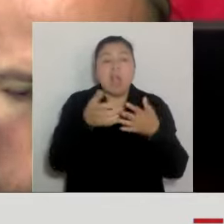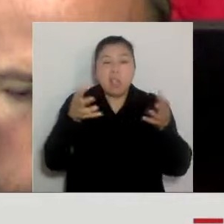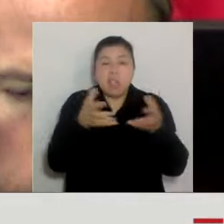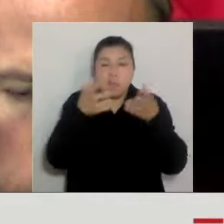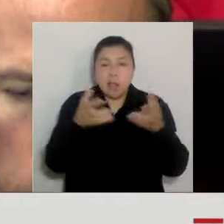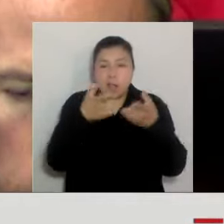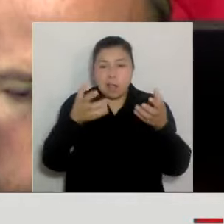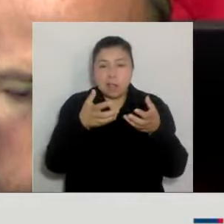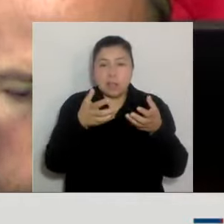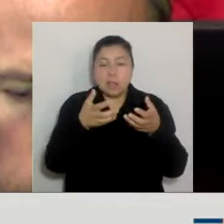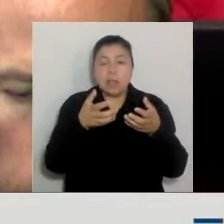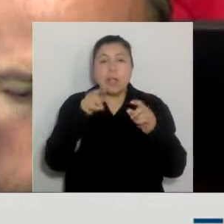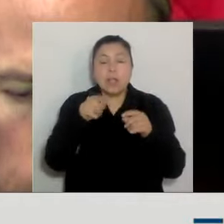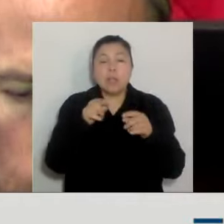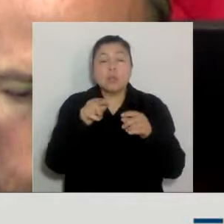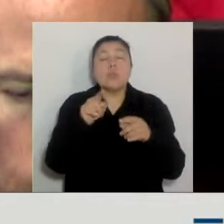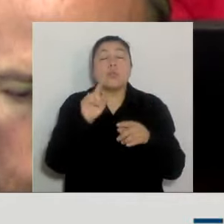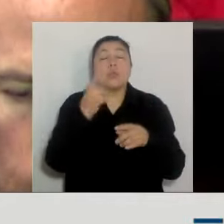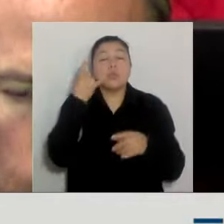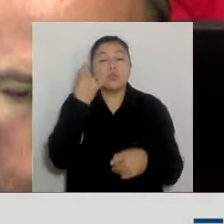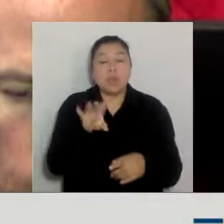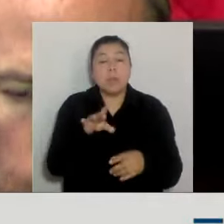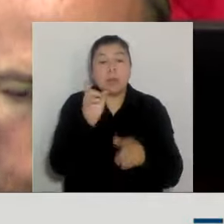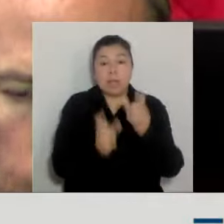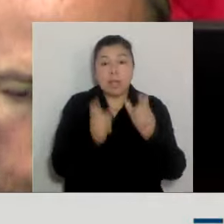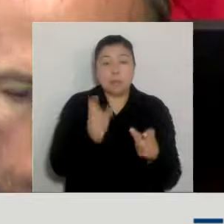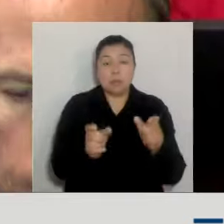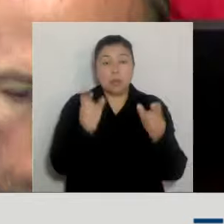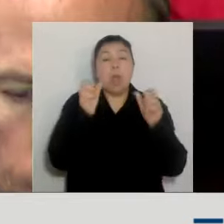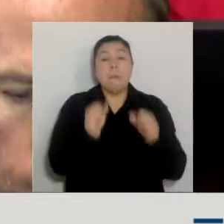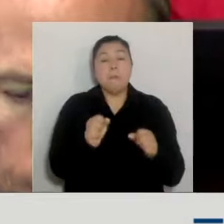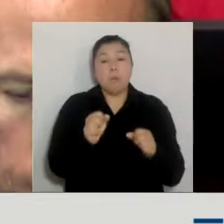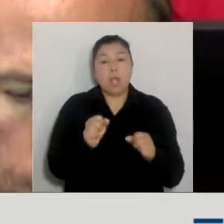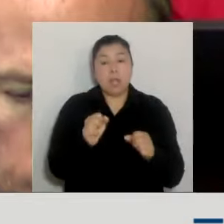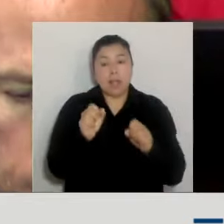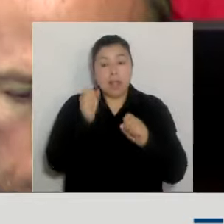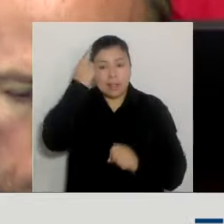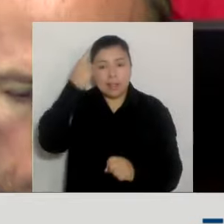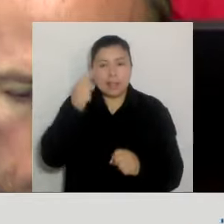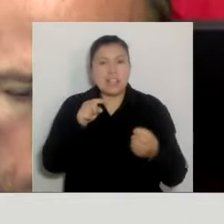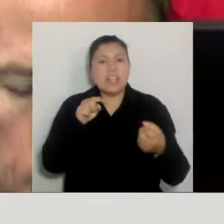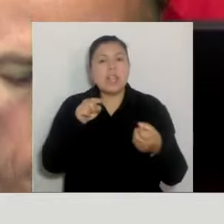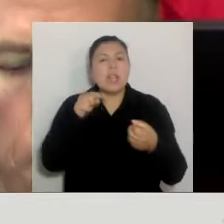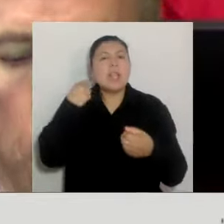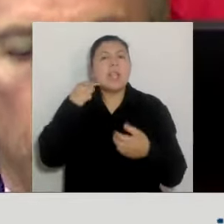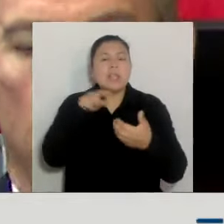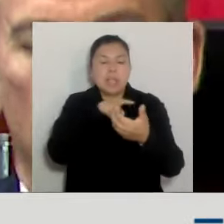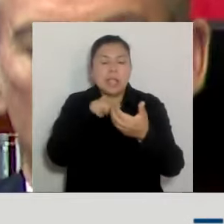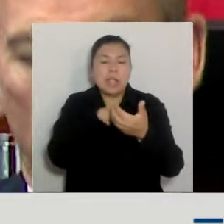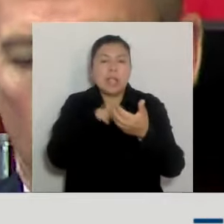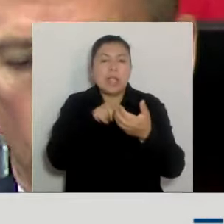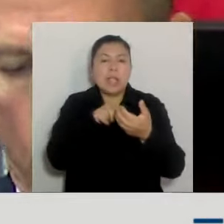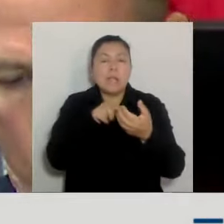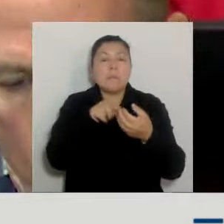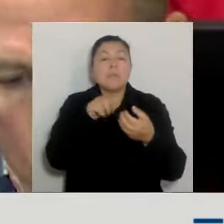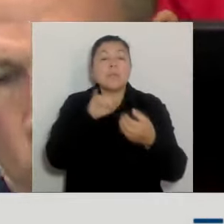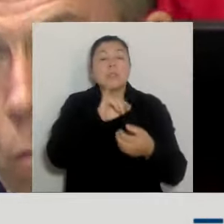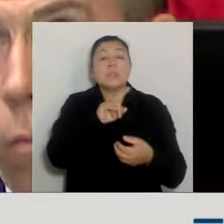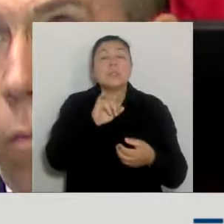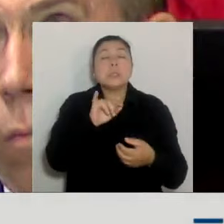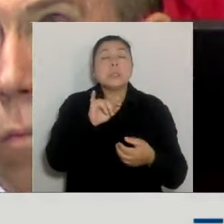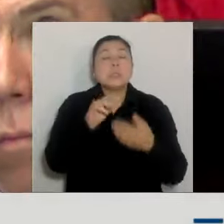es simplemente que las personas puedan identificar claramente si el producto tiene un origen como el